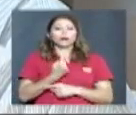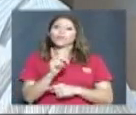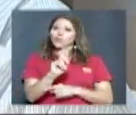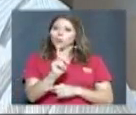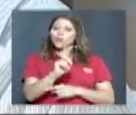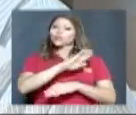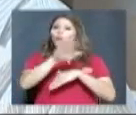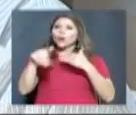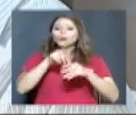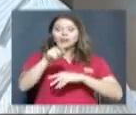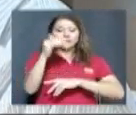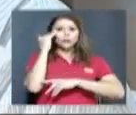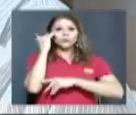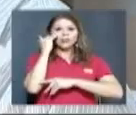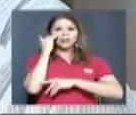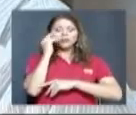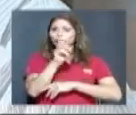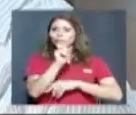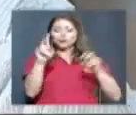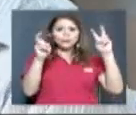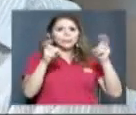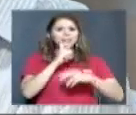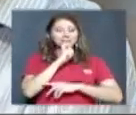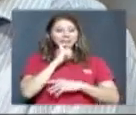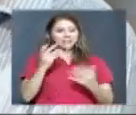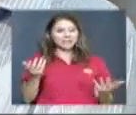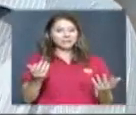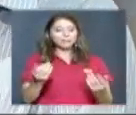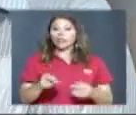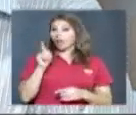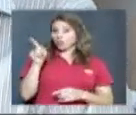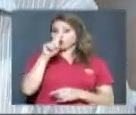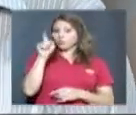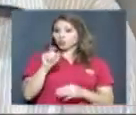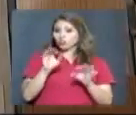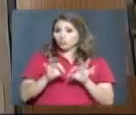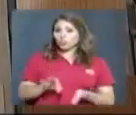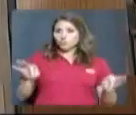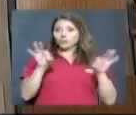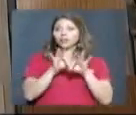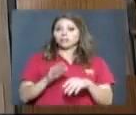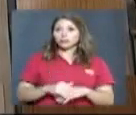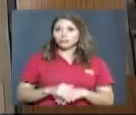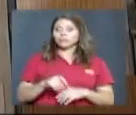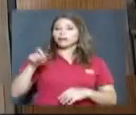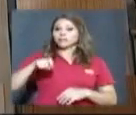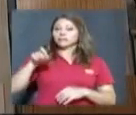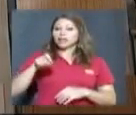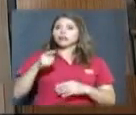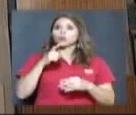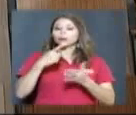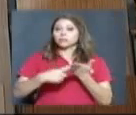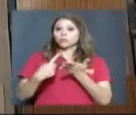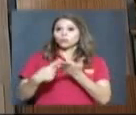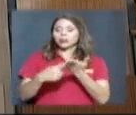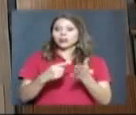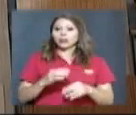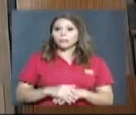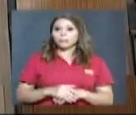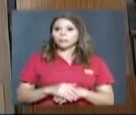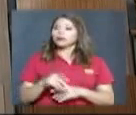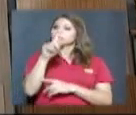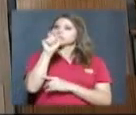y no es un tema tan difícil, don Antonio. El tema del espectro... Hay una pregunta importante que plantea Germán, y es necesario discutirla. ¿Están los